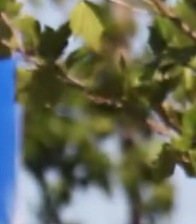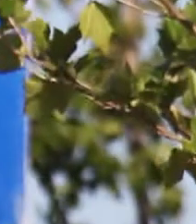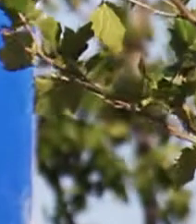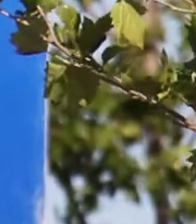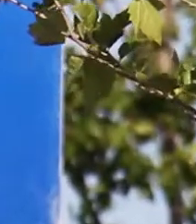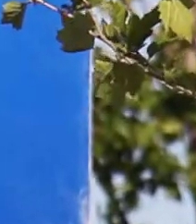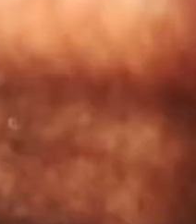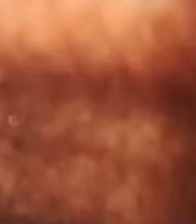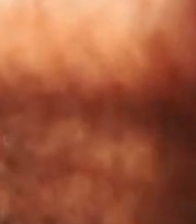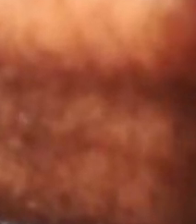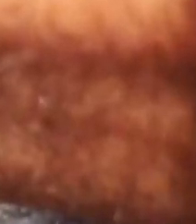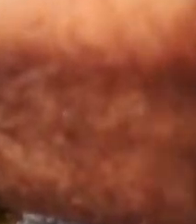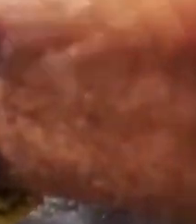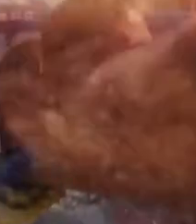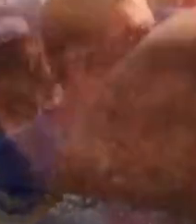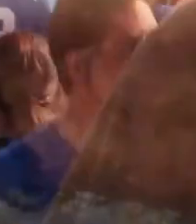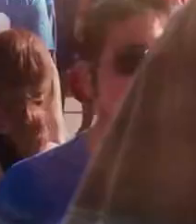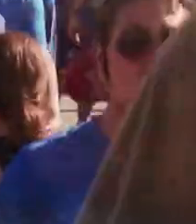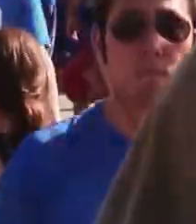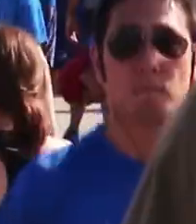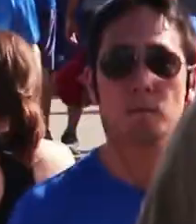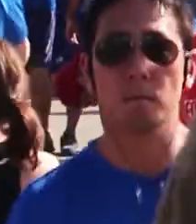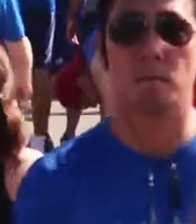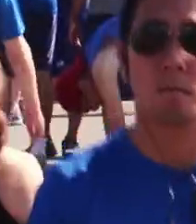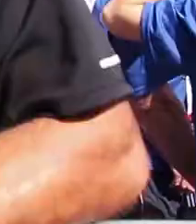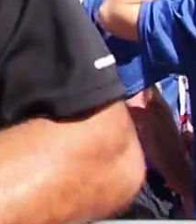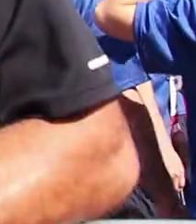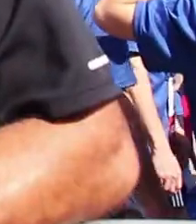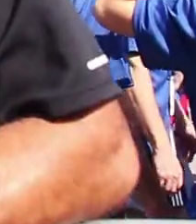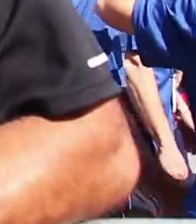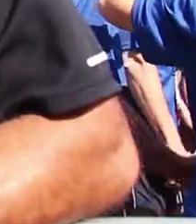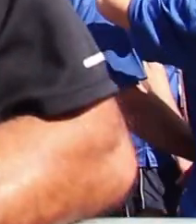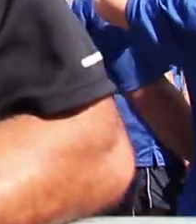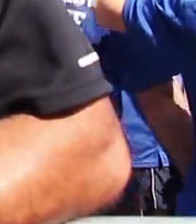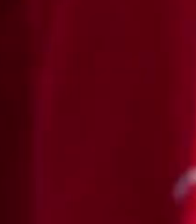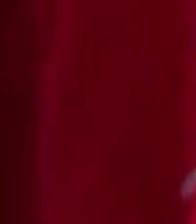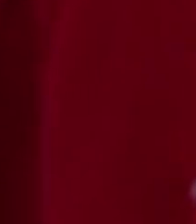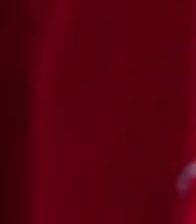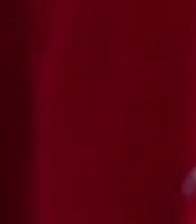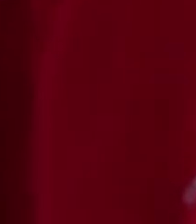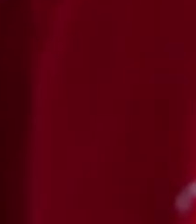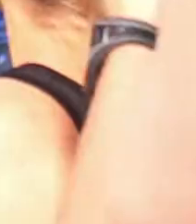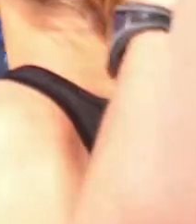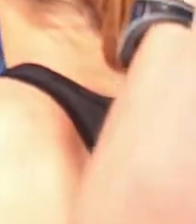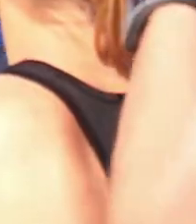Si fuera una maratón, media maratón, sí, le dan nerviosillos, ¿sabes? Le dan por miar.